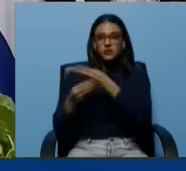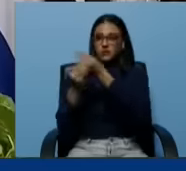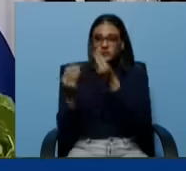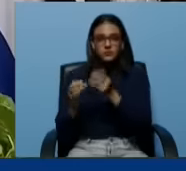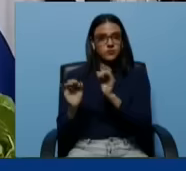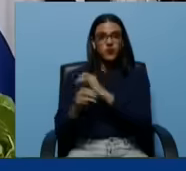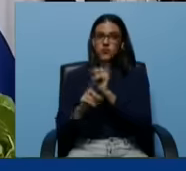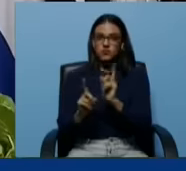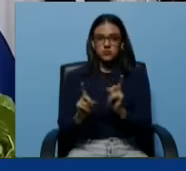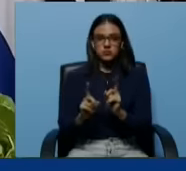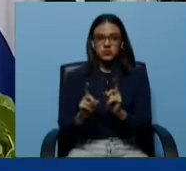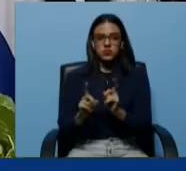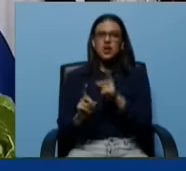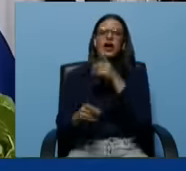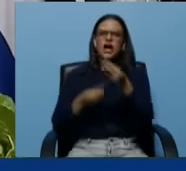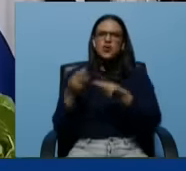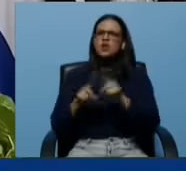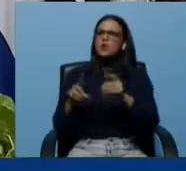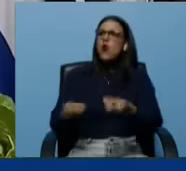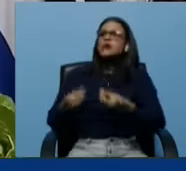entregado a los gringos,